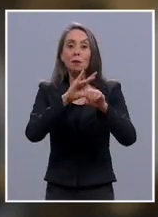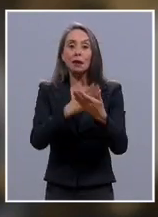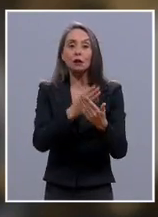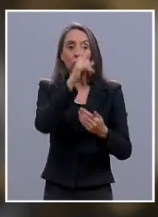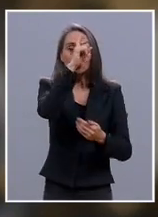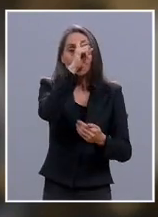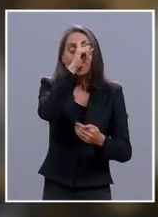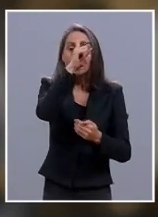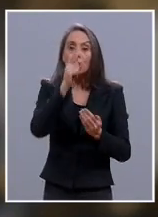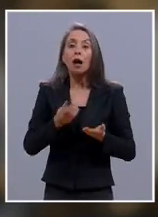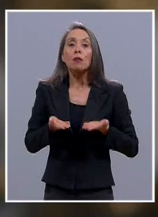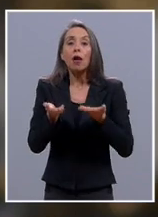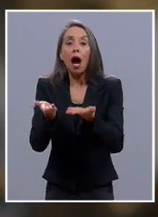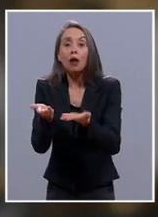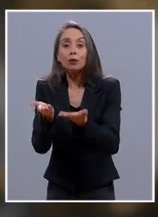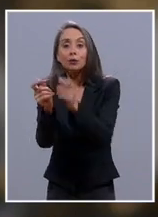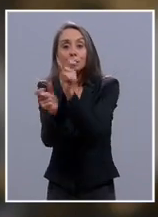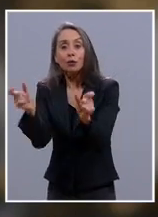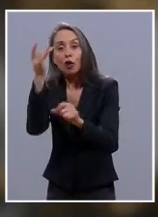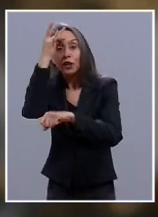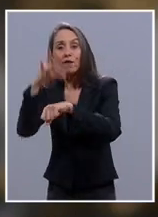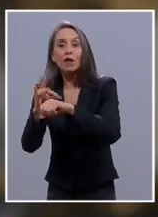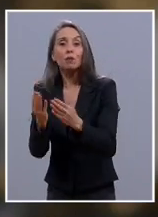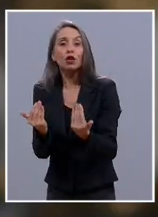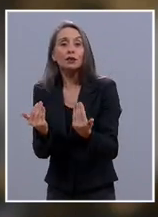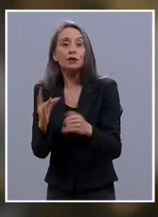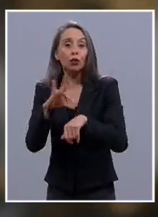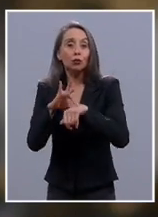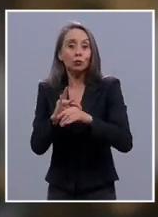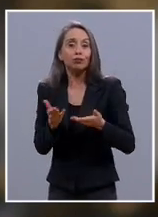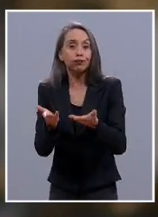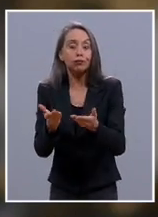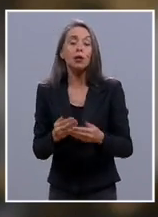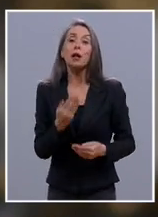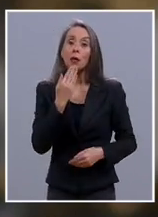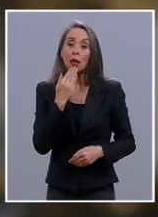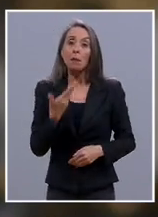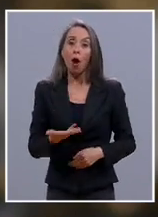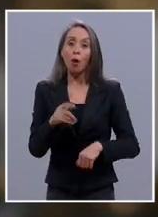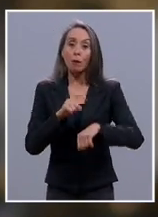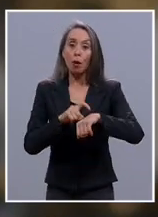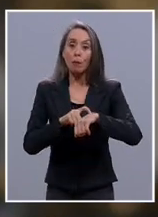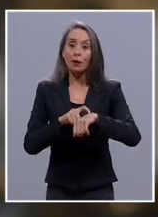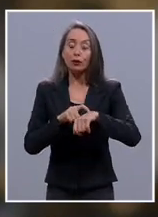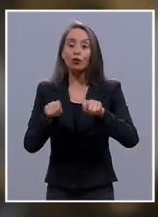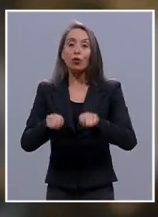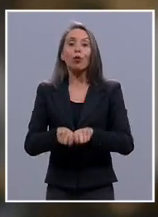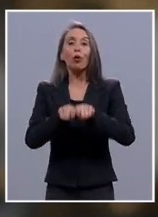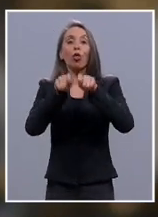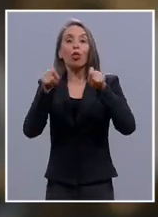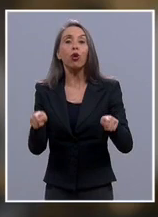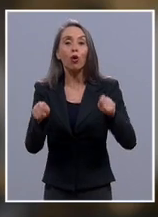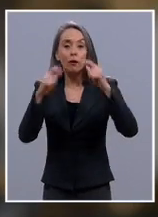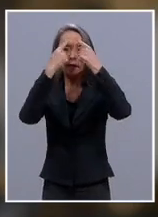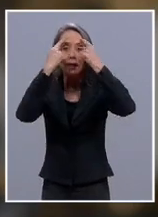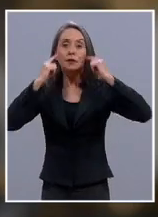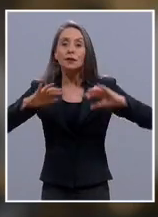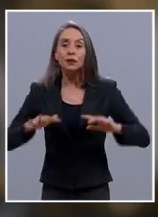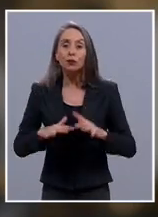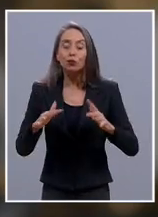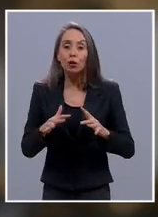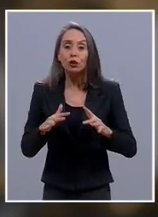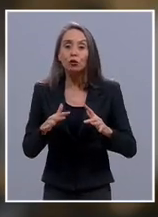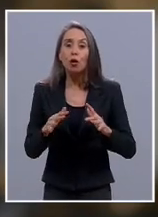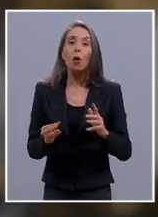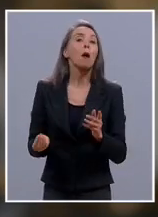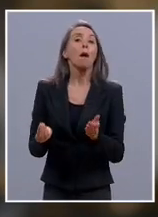prestando la atención médica que los enfermos necesitan también llegó el momento de redoblar nuestros esfuerzos para poder